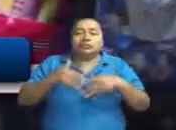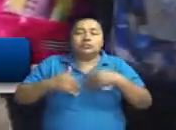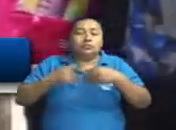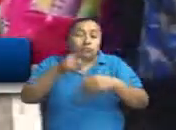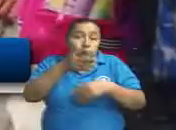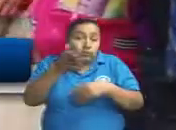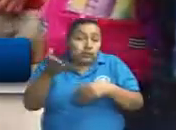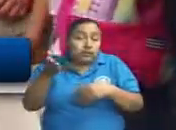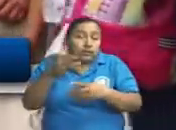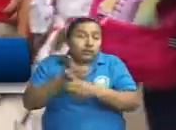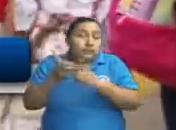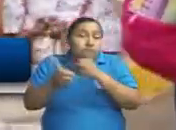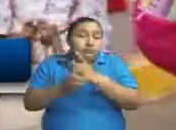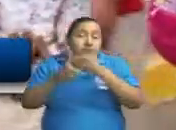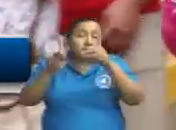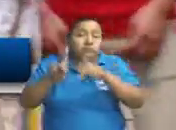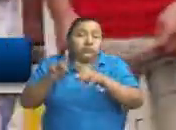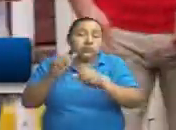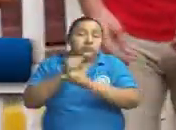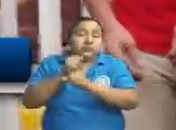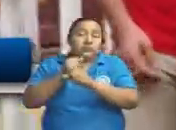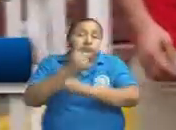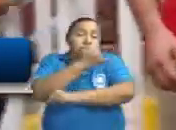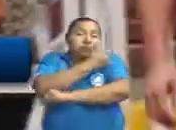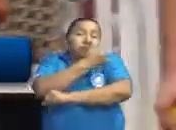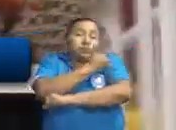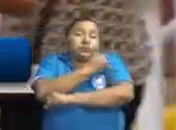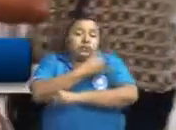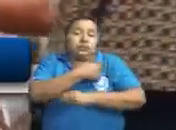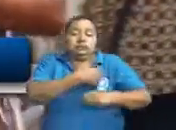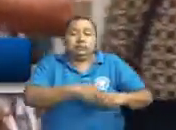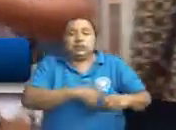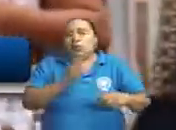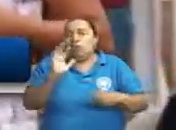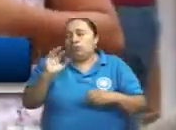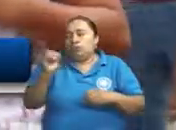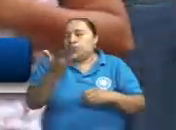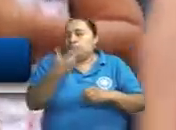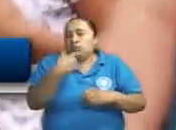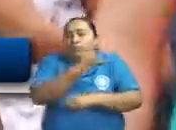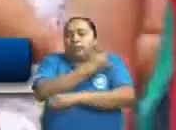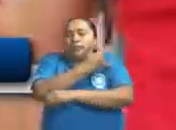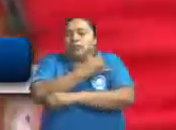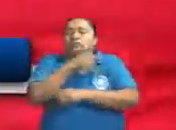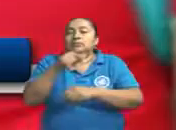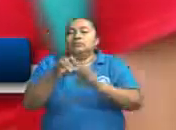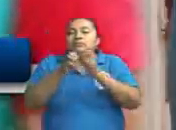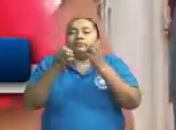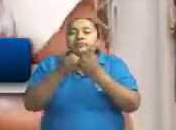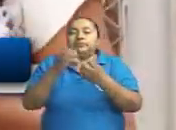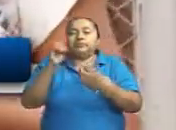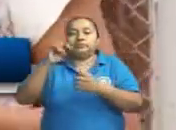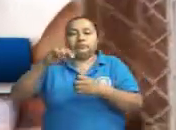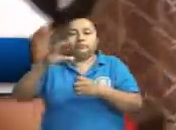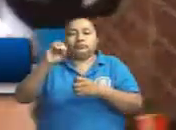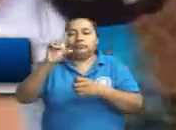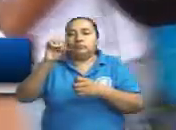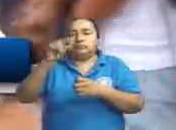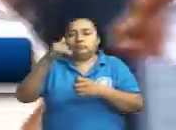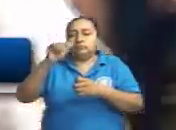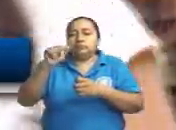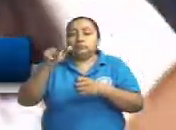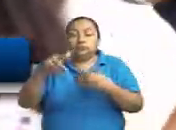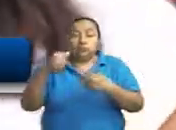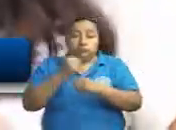también, el personal del Hospital Berta Calderón y de otros hospitales donde está este equipo oncológico, también ustedes trabajan para